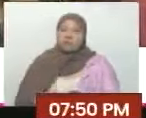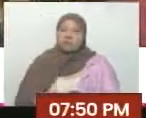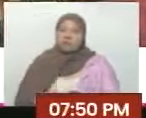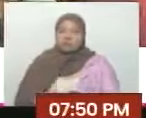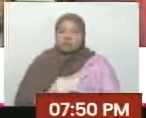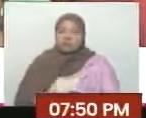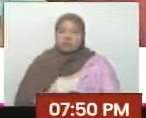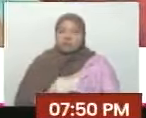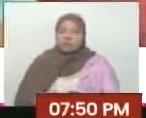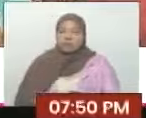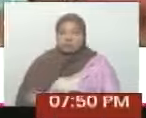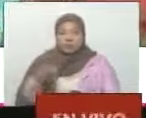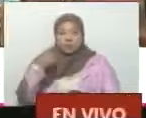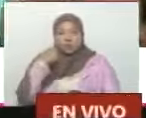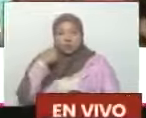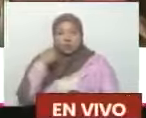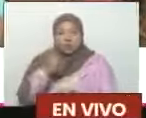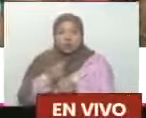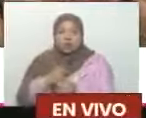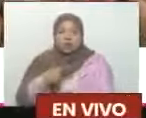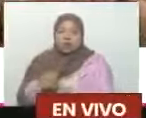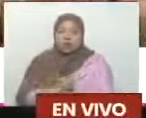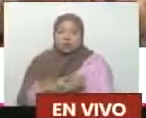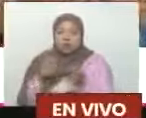El milagro económico se está dando.